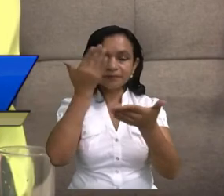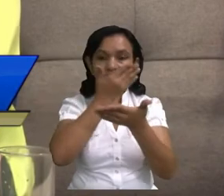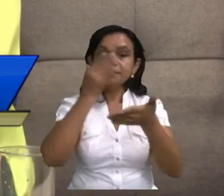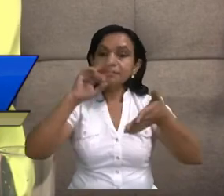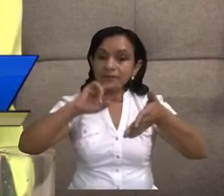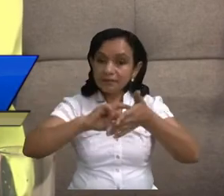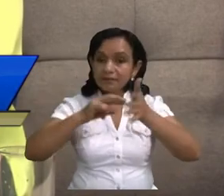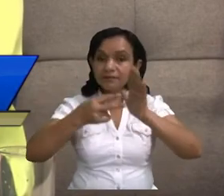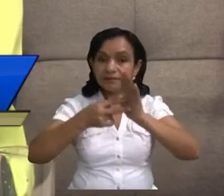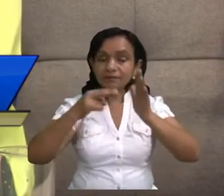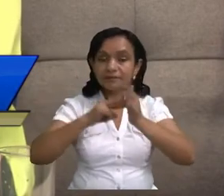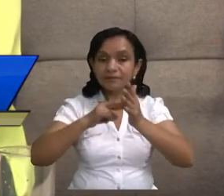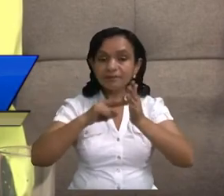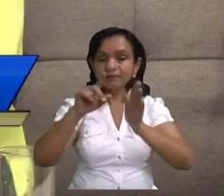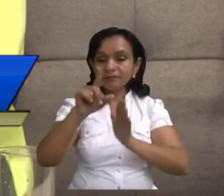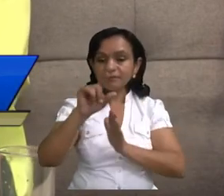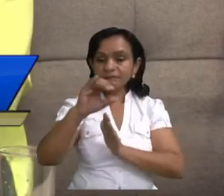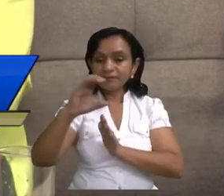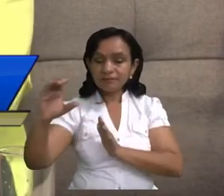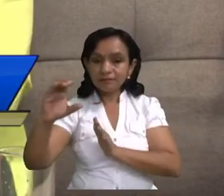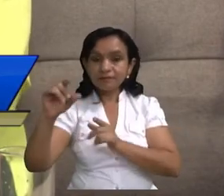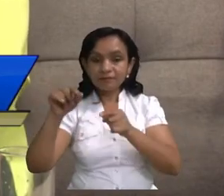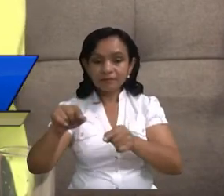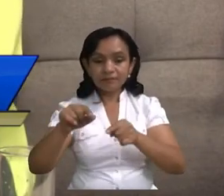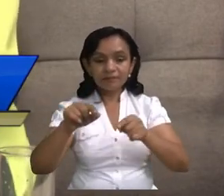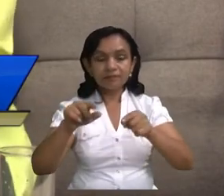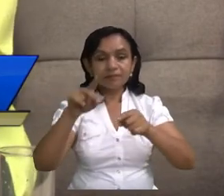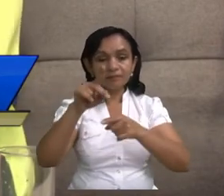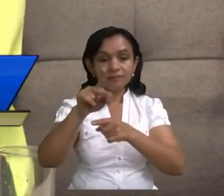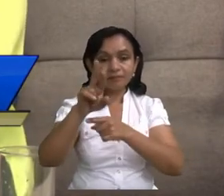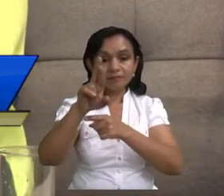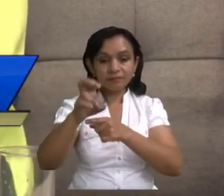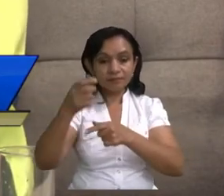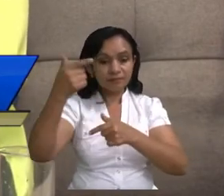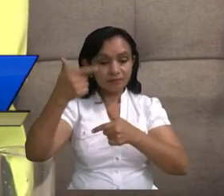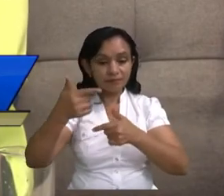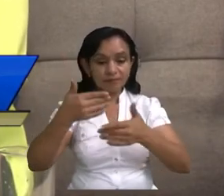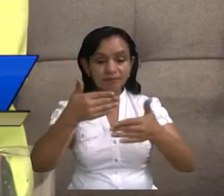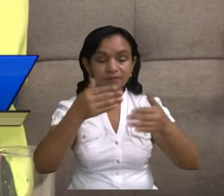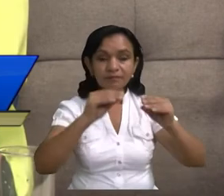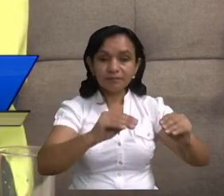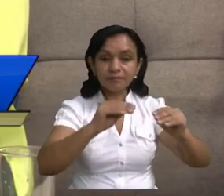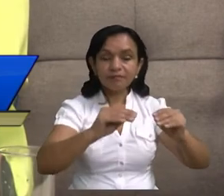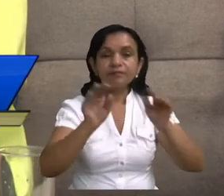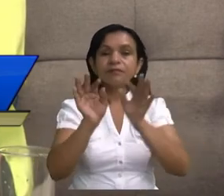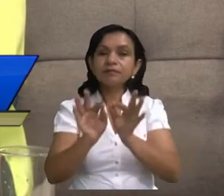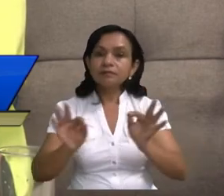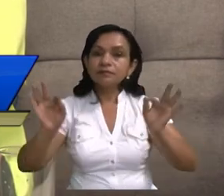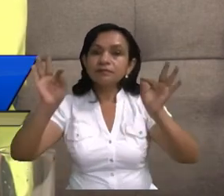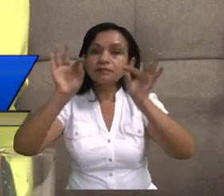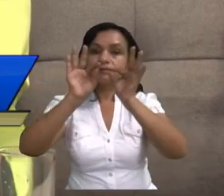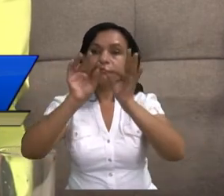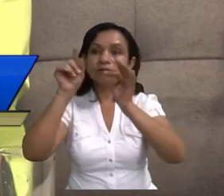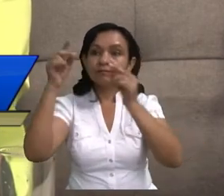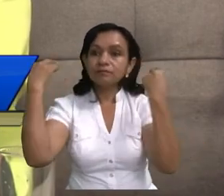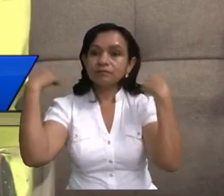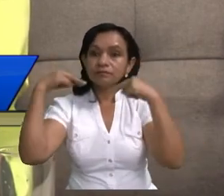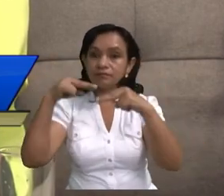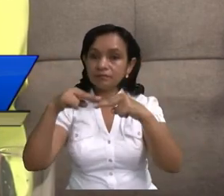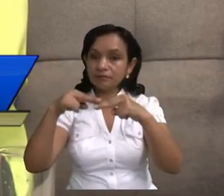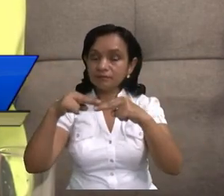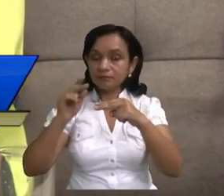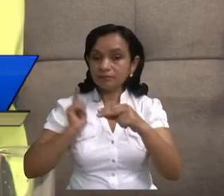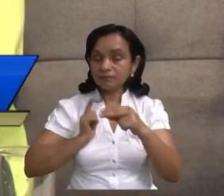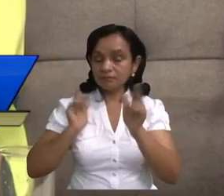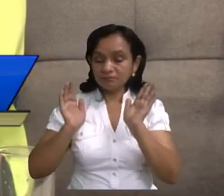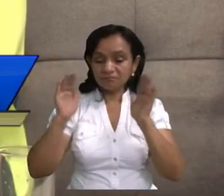son de la licenciatura, o sea, los de pregrado. Y por eso ese indicador es muy importante, porque no se trata de tener un